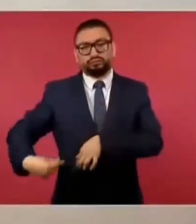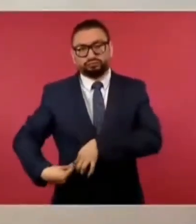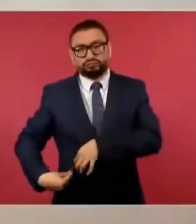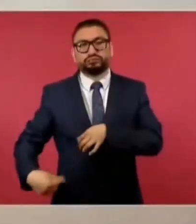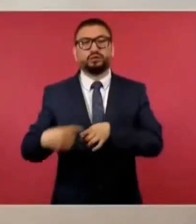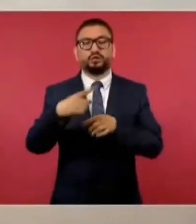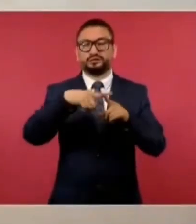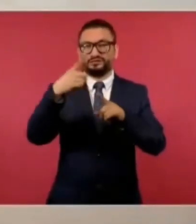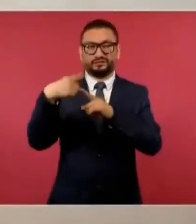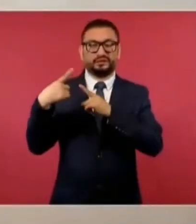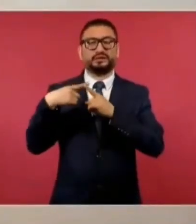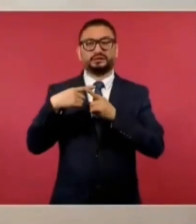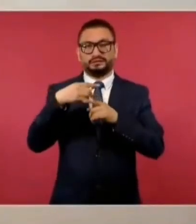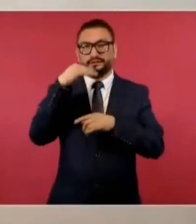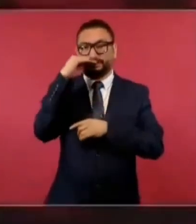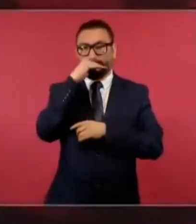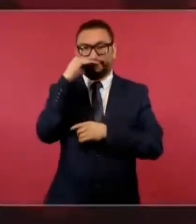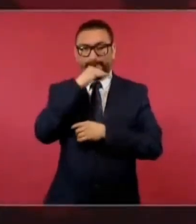gratuito.